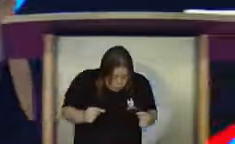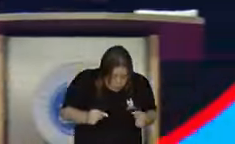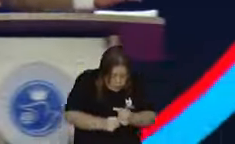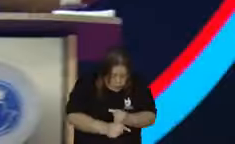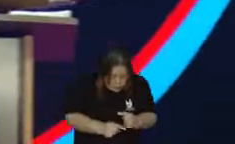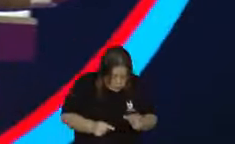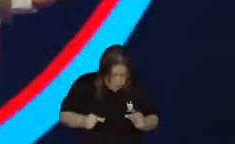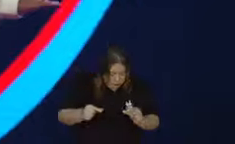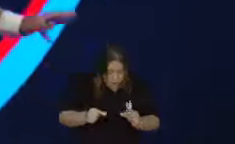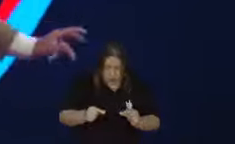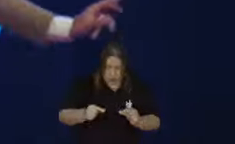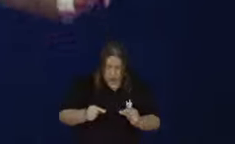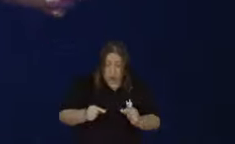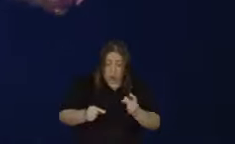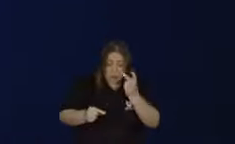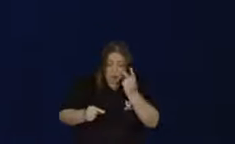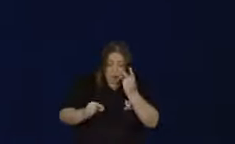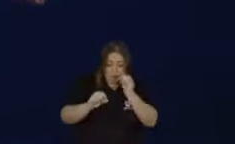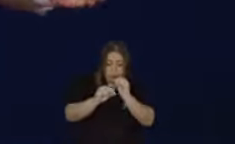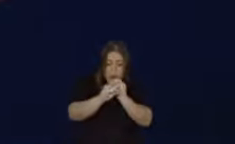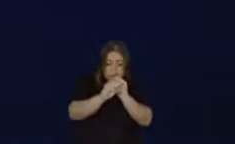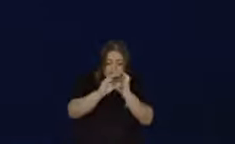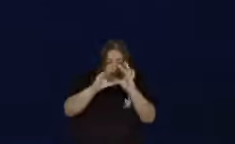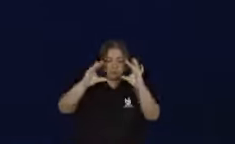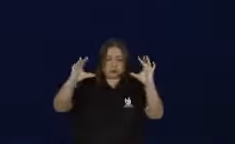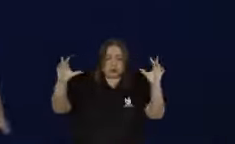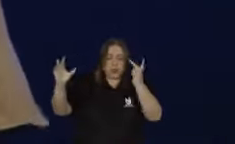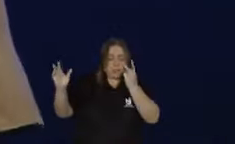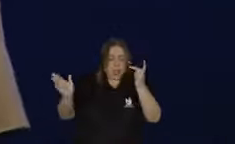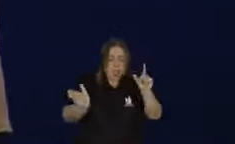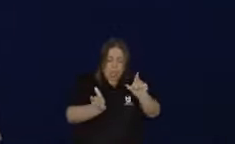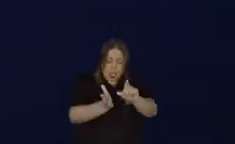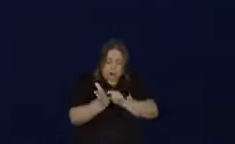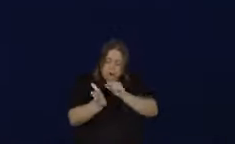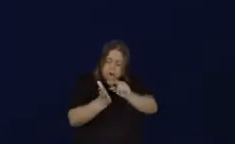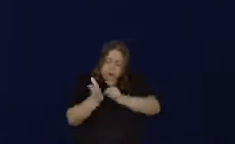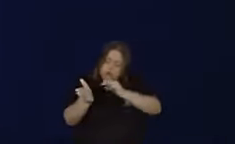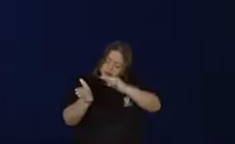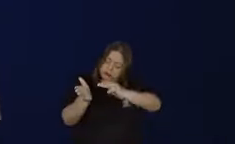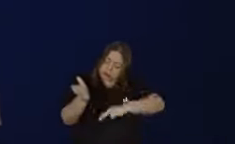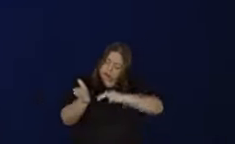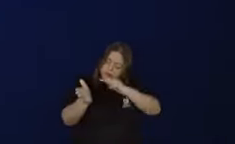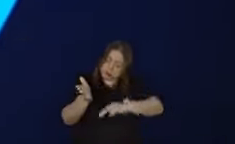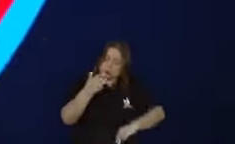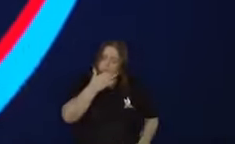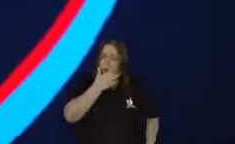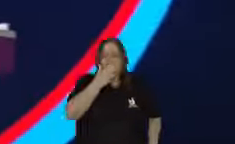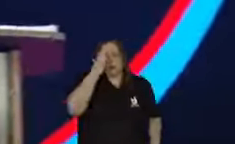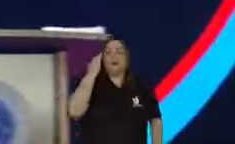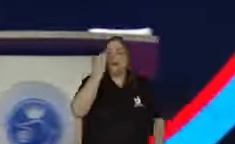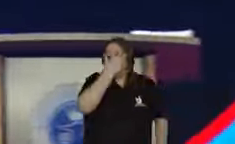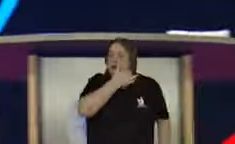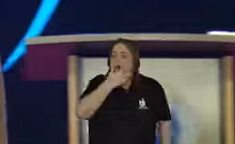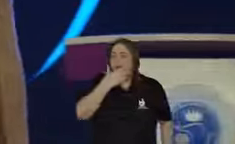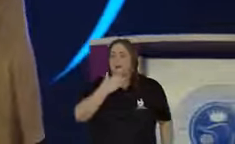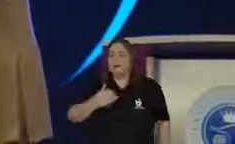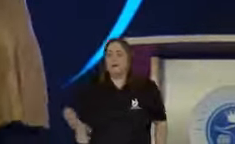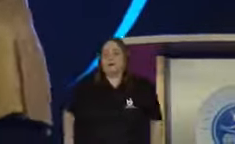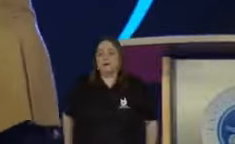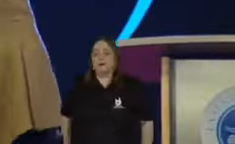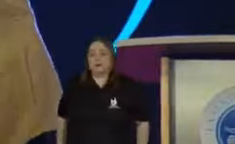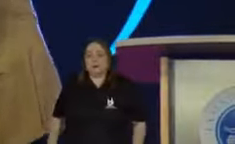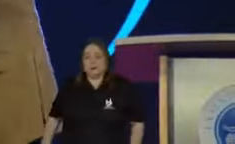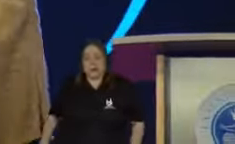más visibles. Si usted lee el periódico, cualquier periódico, yo hice este trabajito con varios periódicos,